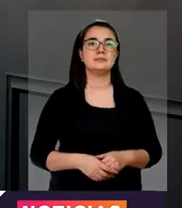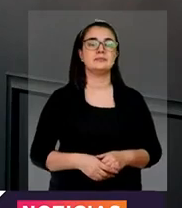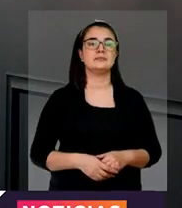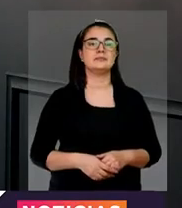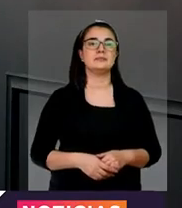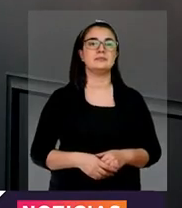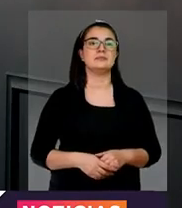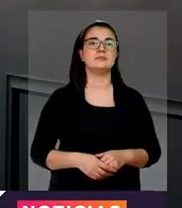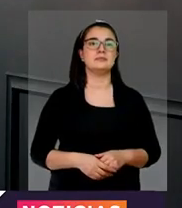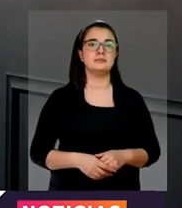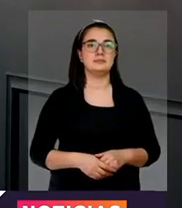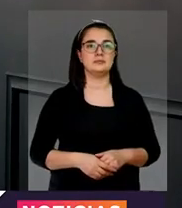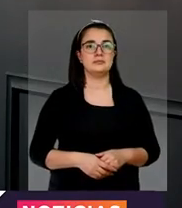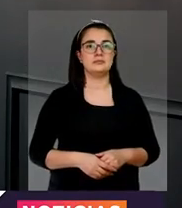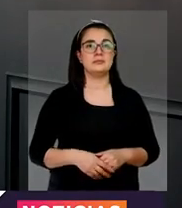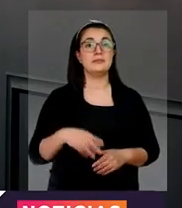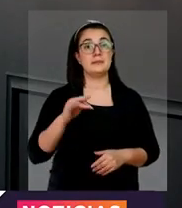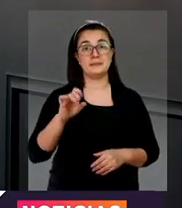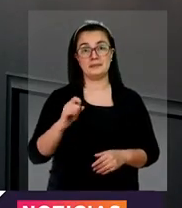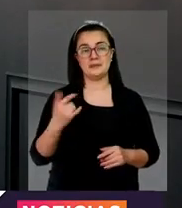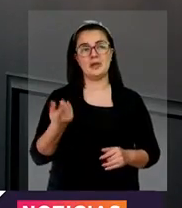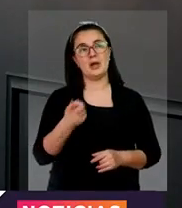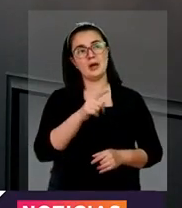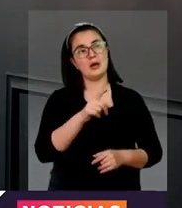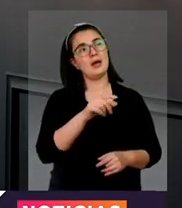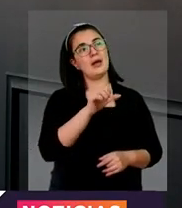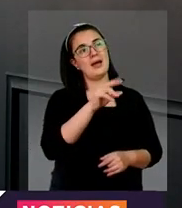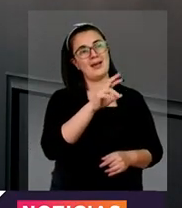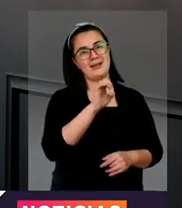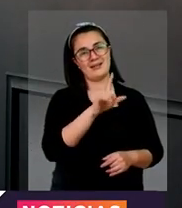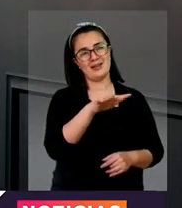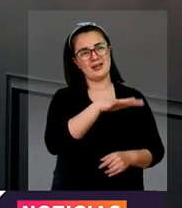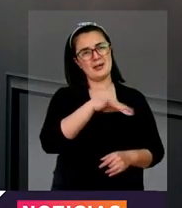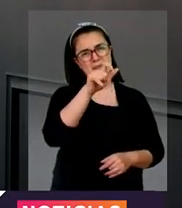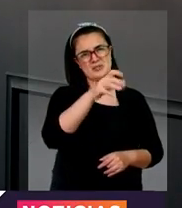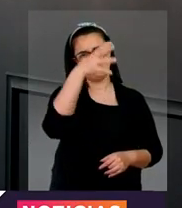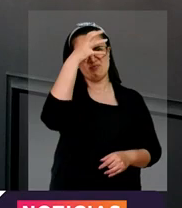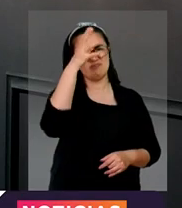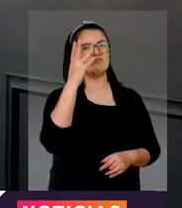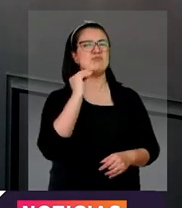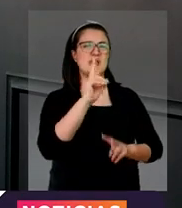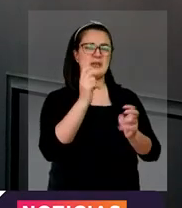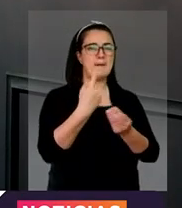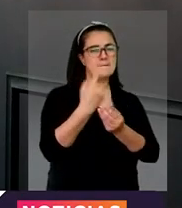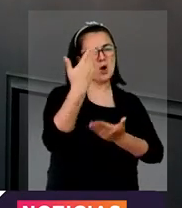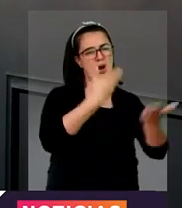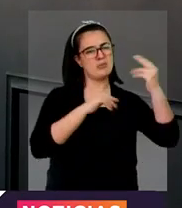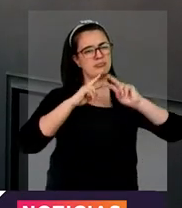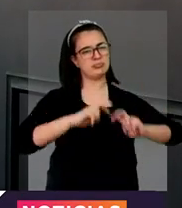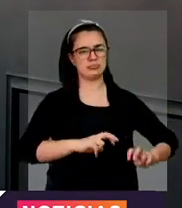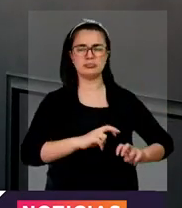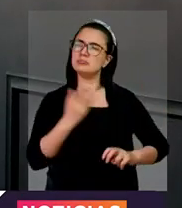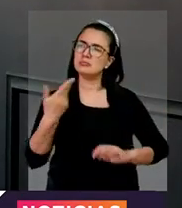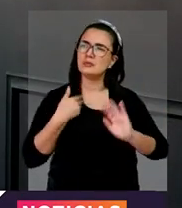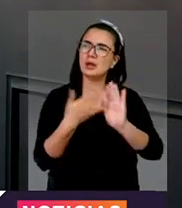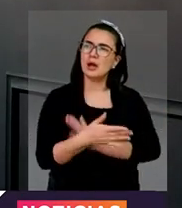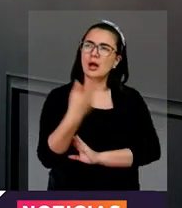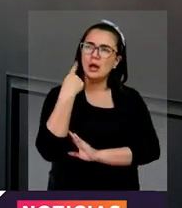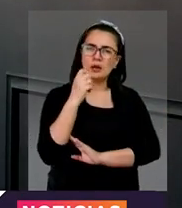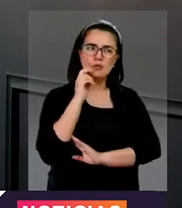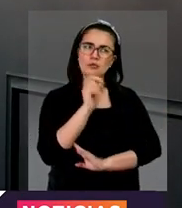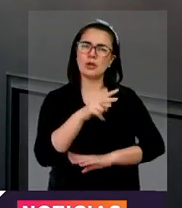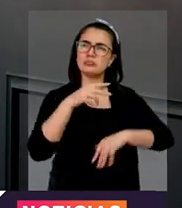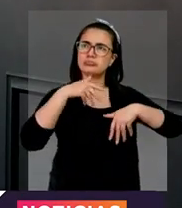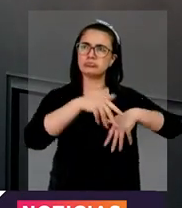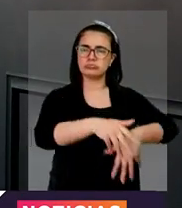A esta hora nos contactamos con Ariel Ávila, experto analista y politólogo. Ariel, bienvenido y cuéntenos, ayer en medio del paro nacional, el